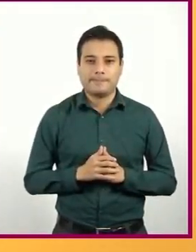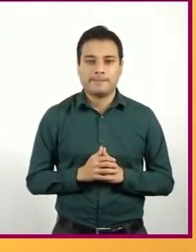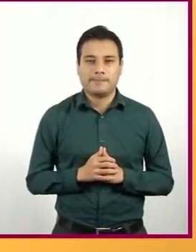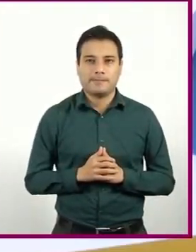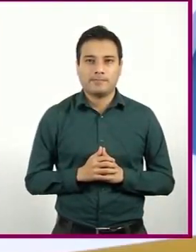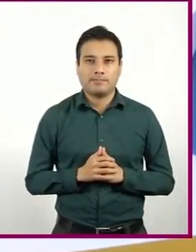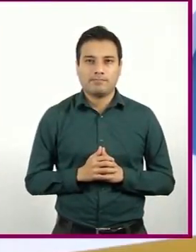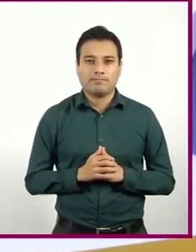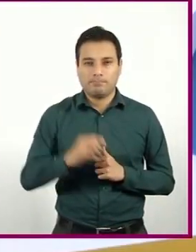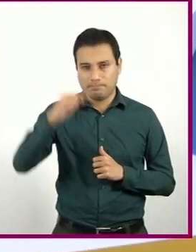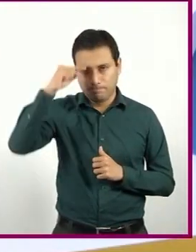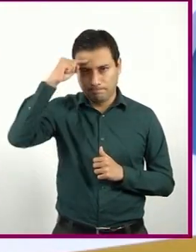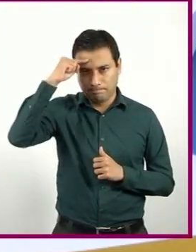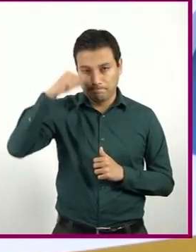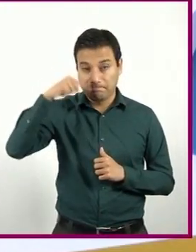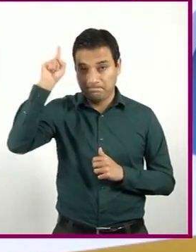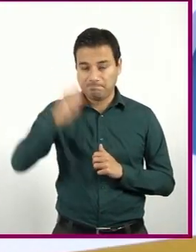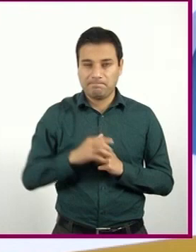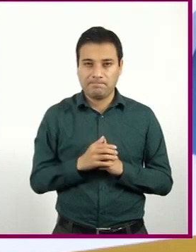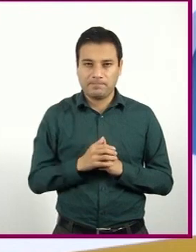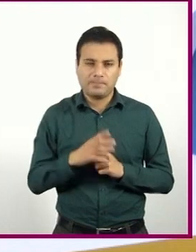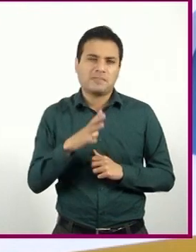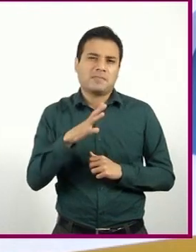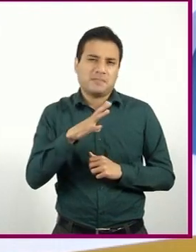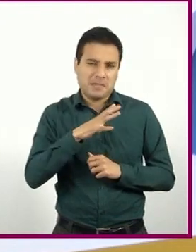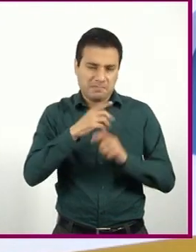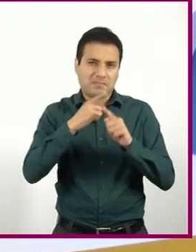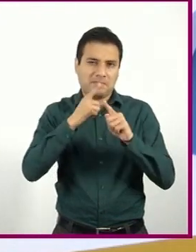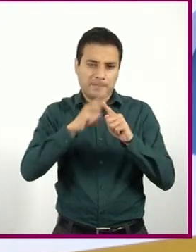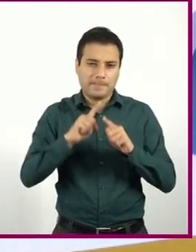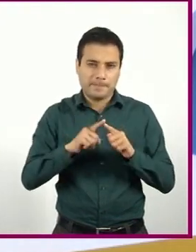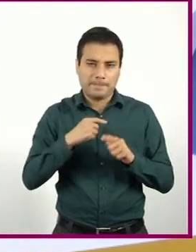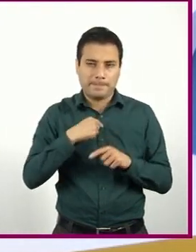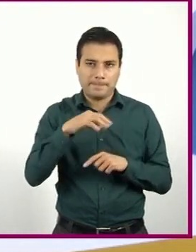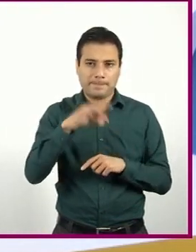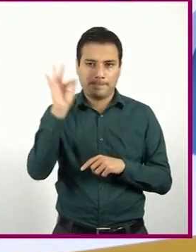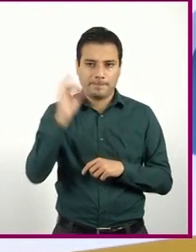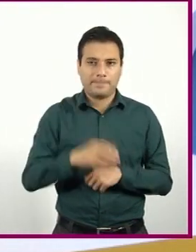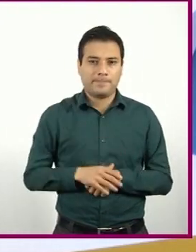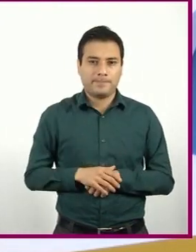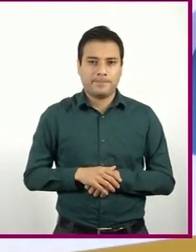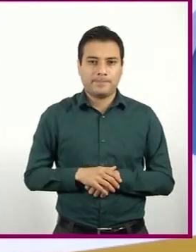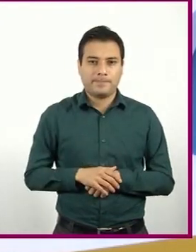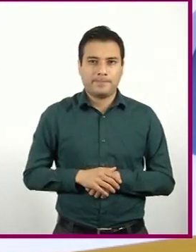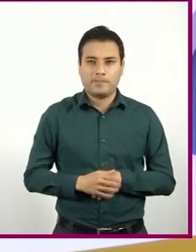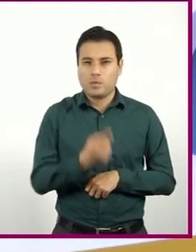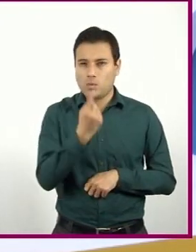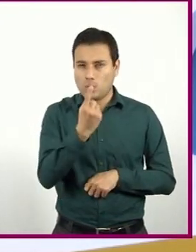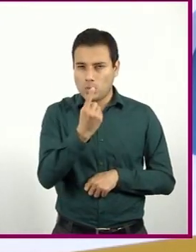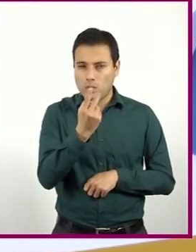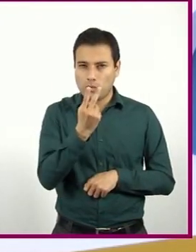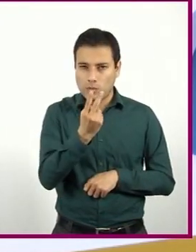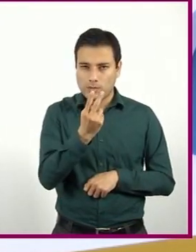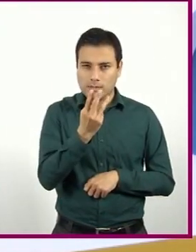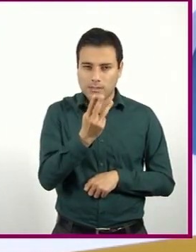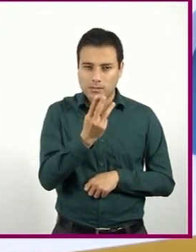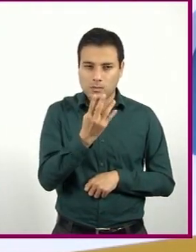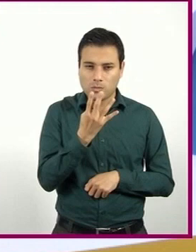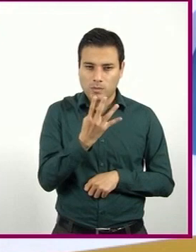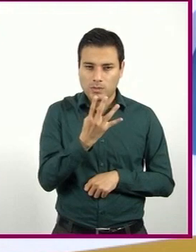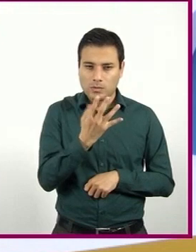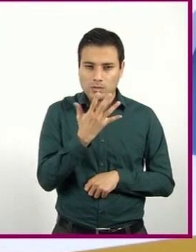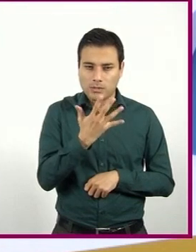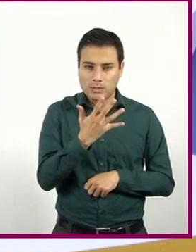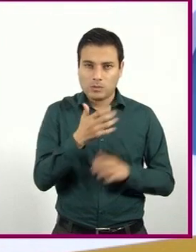Me es sencillo, maestra. Aunque hay varias, elijo esta fracción. 1, 2, 3, 4,